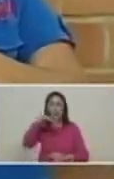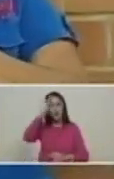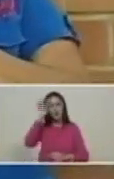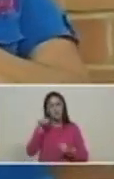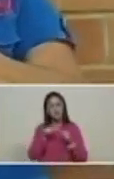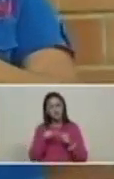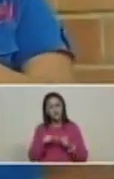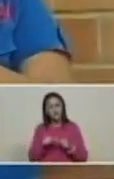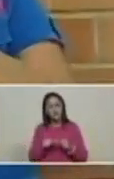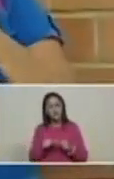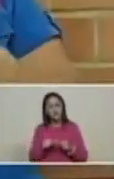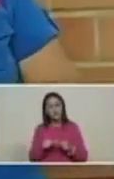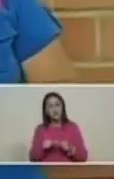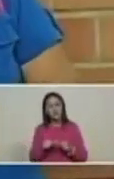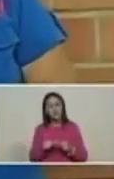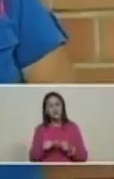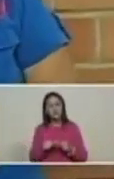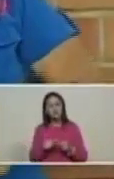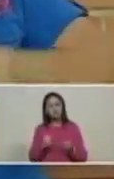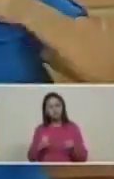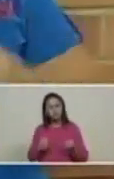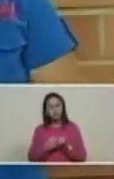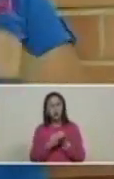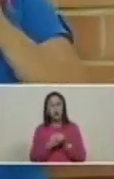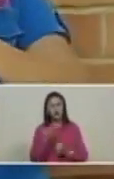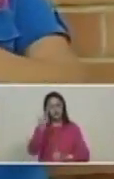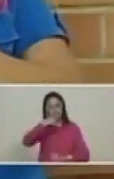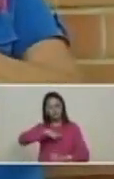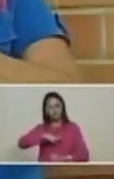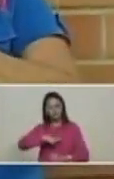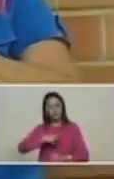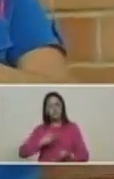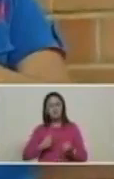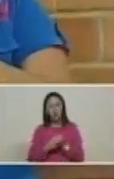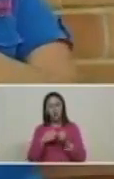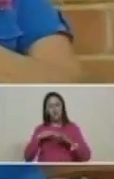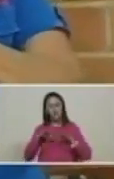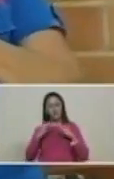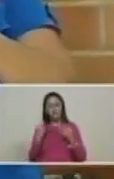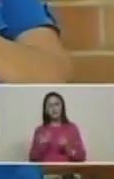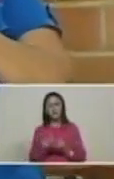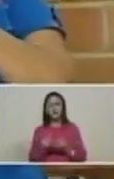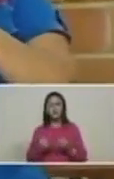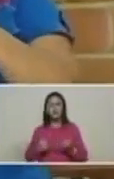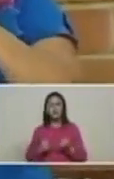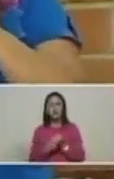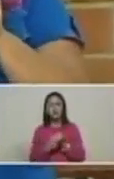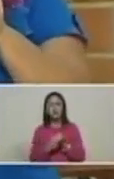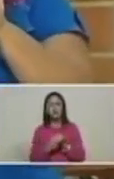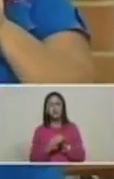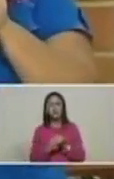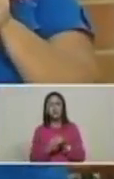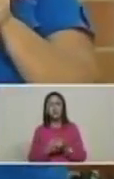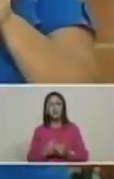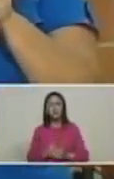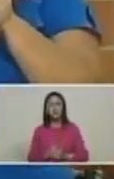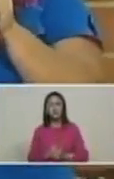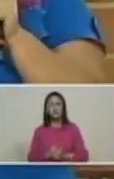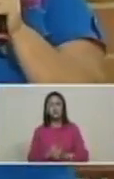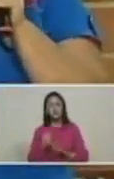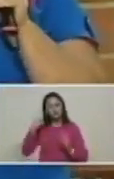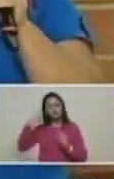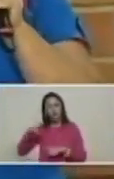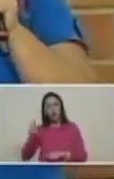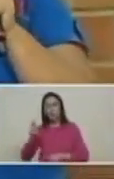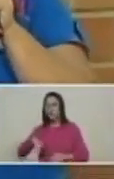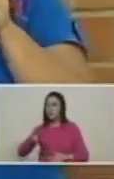diciendo, presidente, cuente con esta humilde mujer, cuente con mi familia, cuente que no lo vamos a abandonar jamás. Hasta